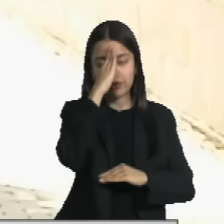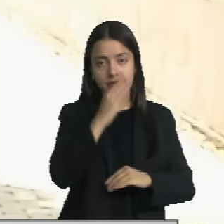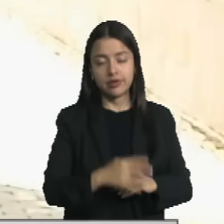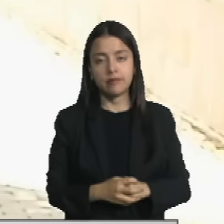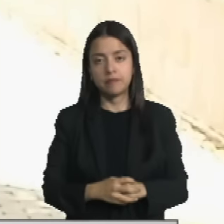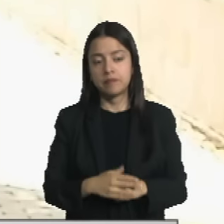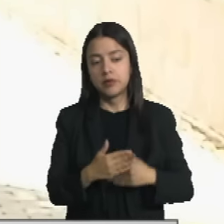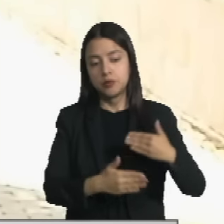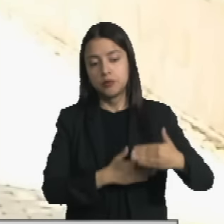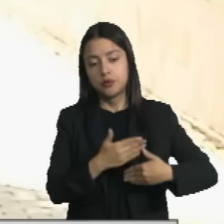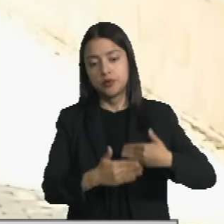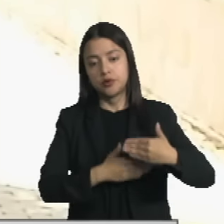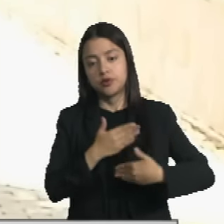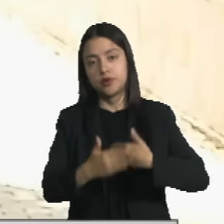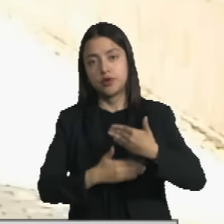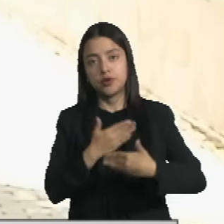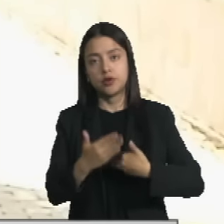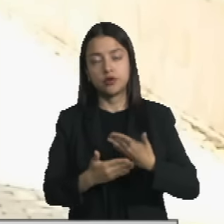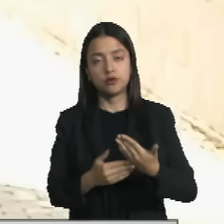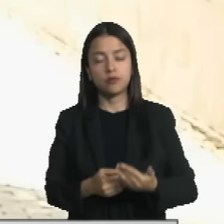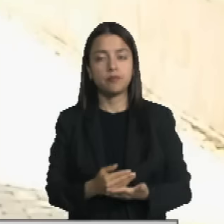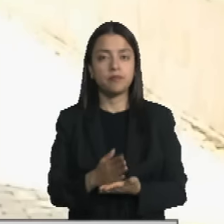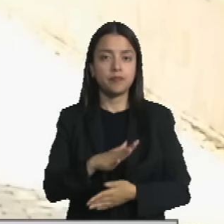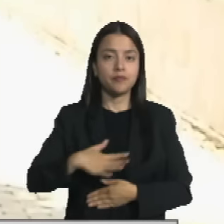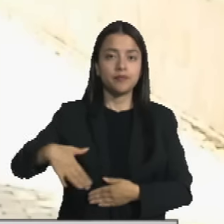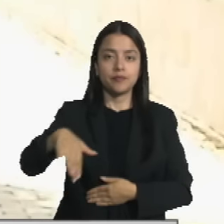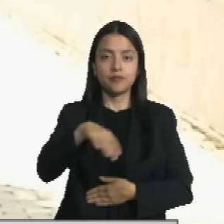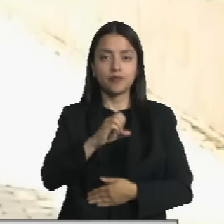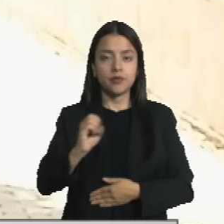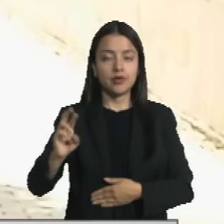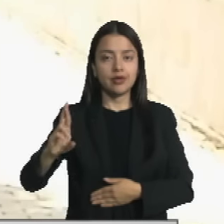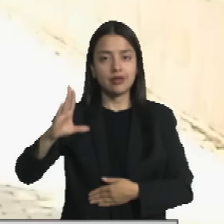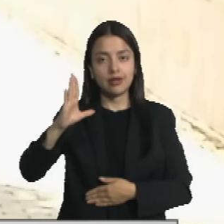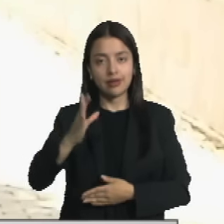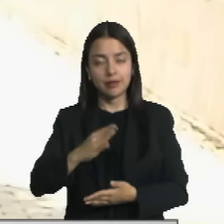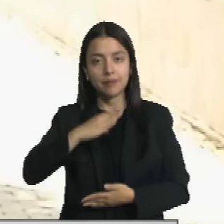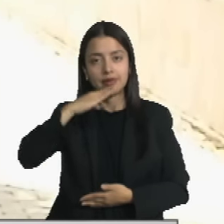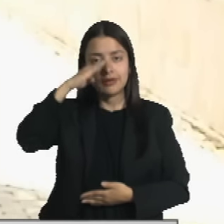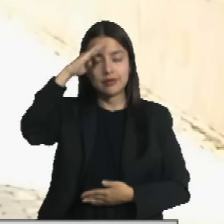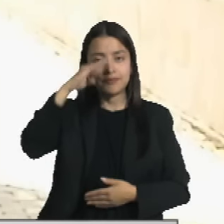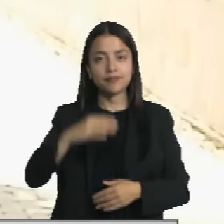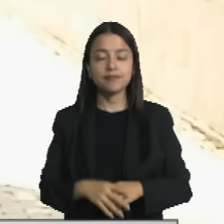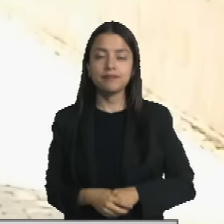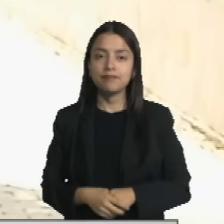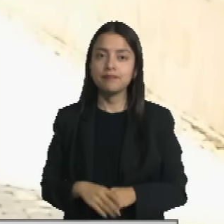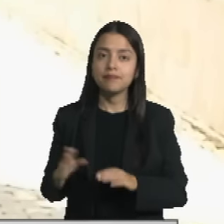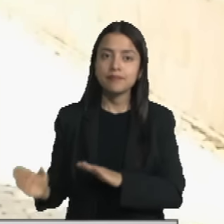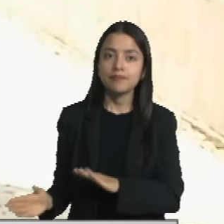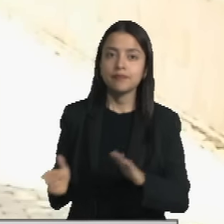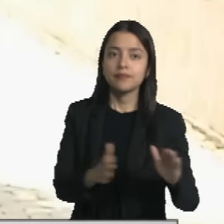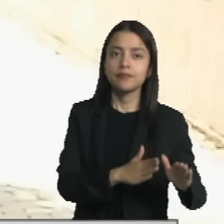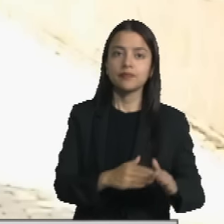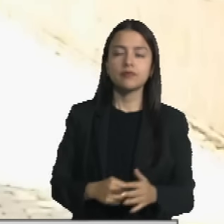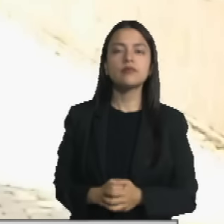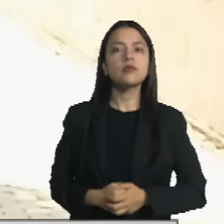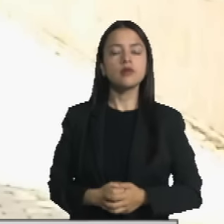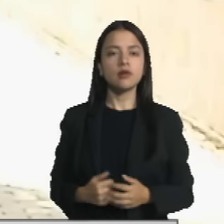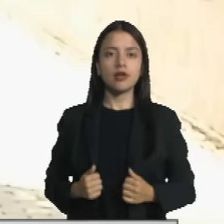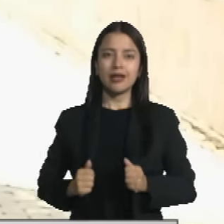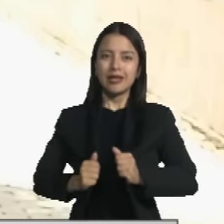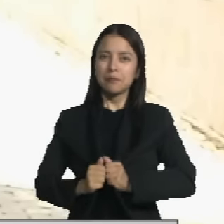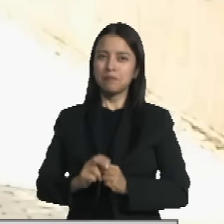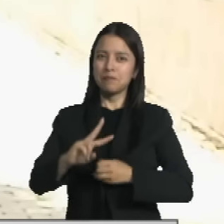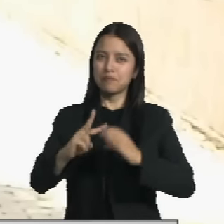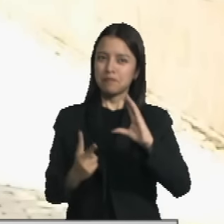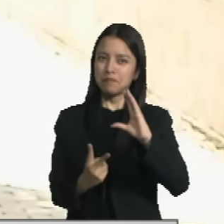las diligencias judiciales en esta zona del oriente de la capital de Antioquia. Y vamos a cambiar de tema porque Noticentro 1